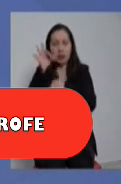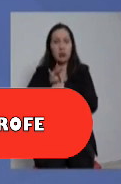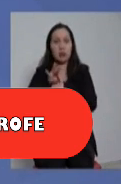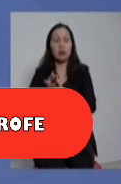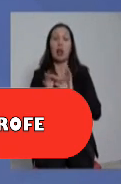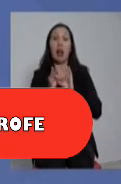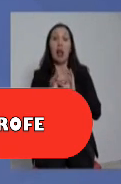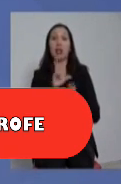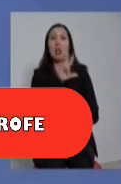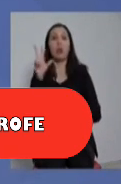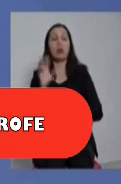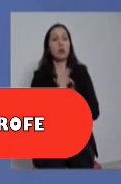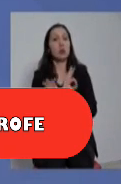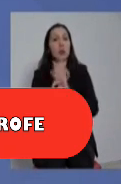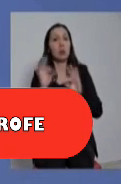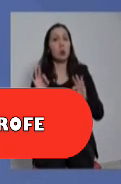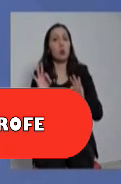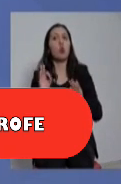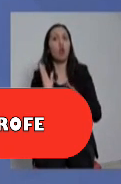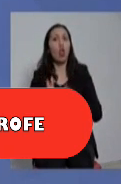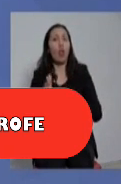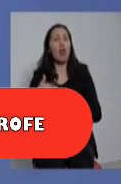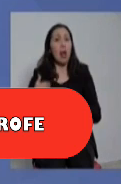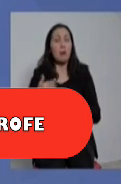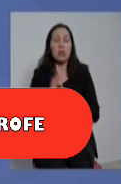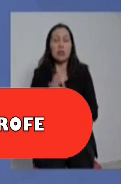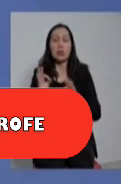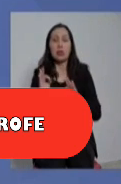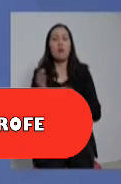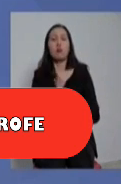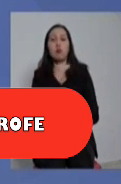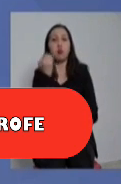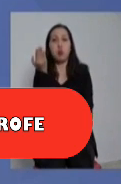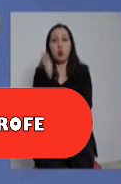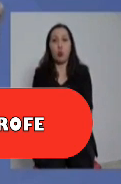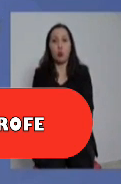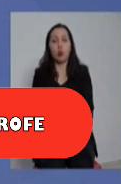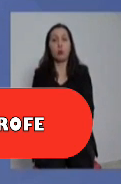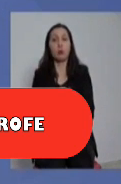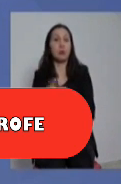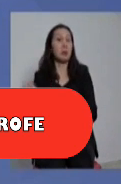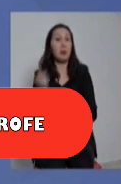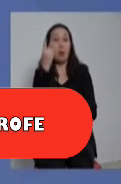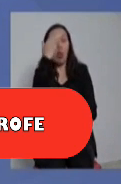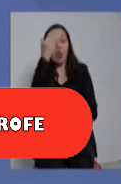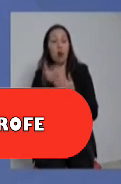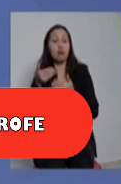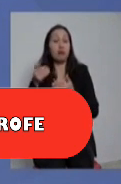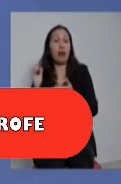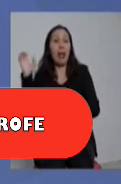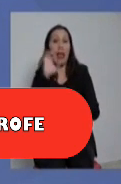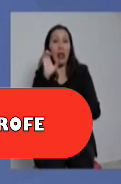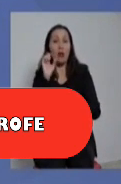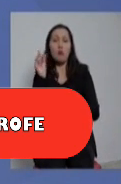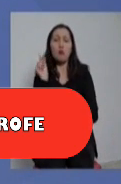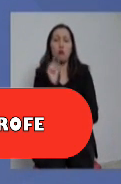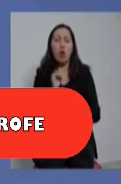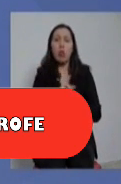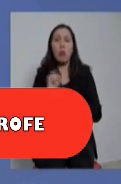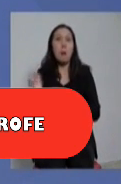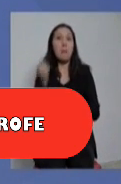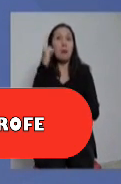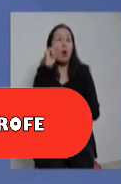gracias a Dios, no hemos debido lamentar aún ninguna muerte. Desde los primeros días de enero, muy poco